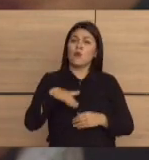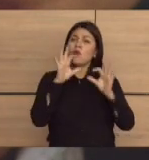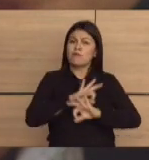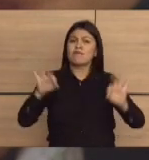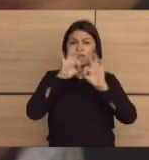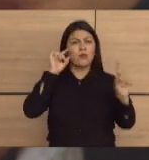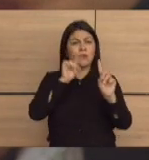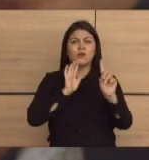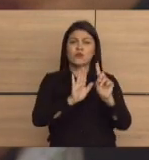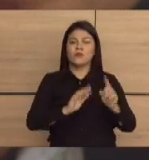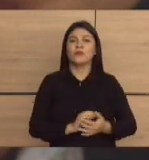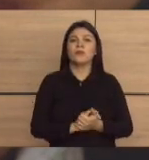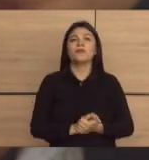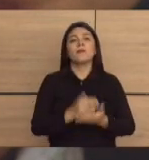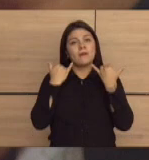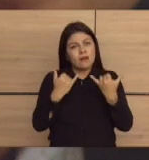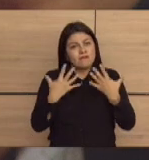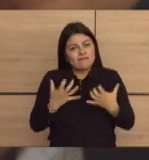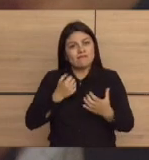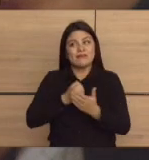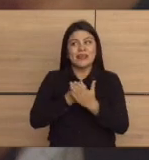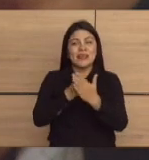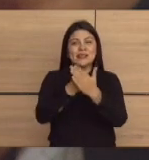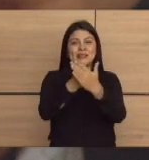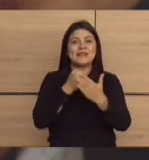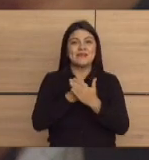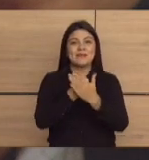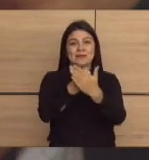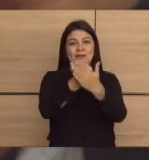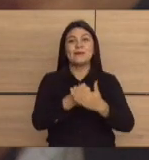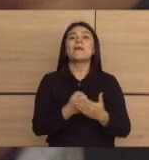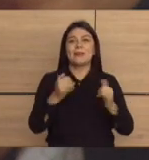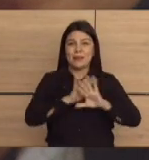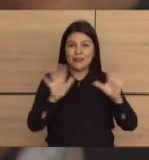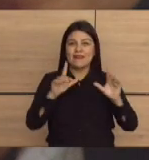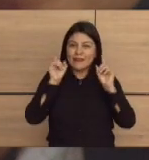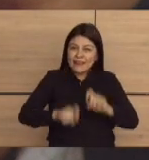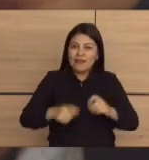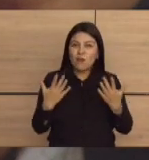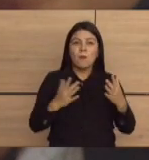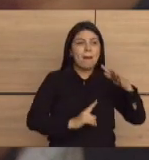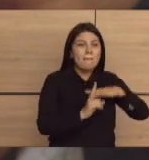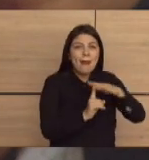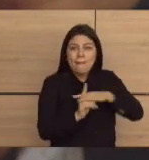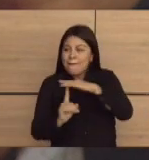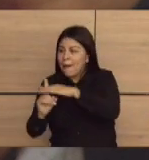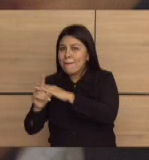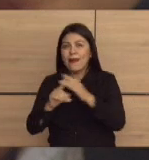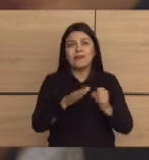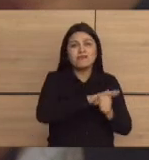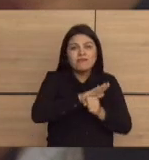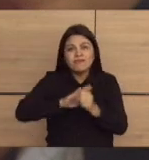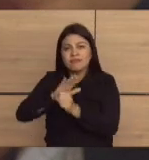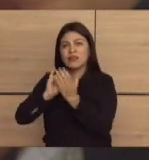propósito. Queremos además que marque hitos transversales, que no esté